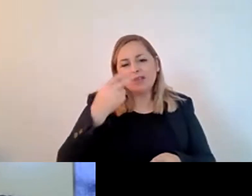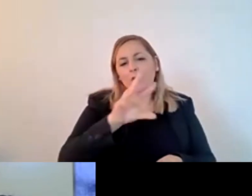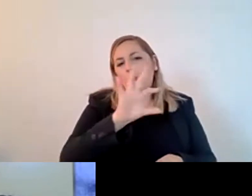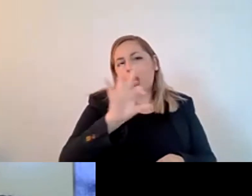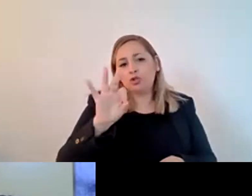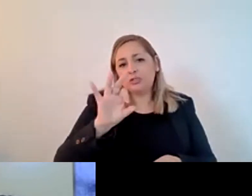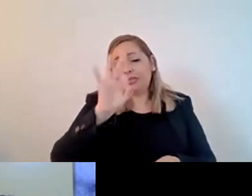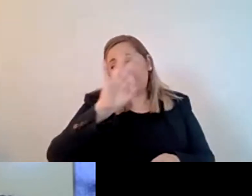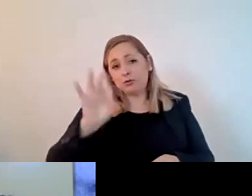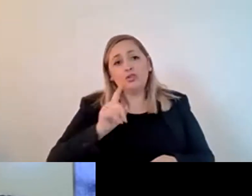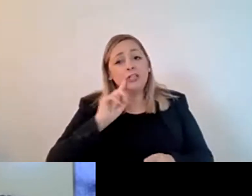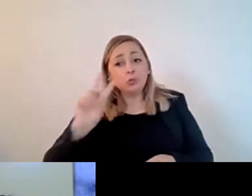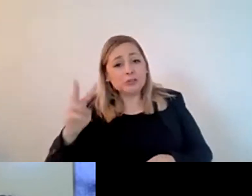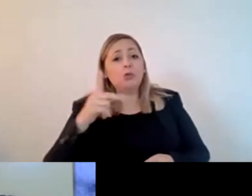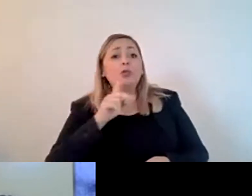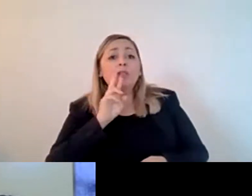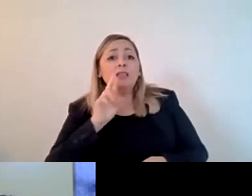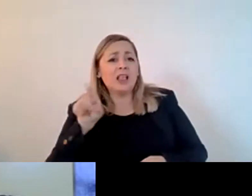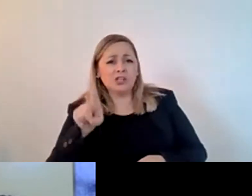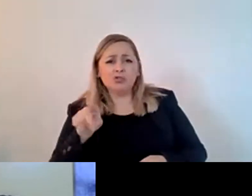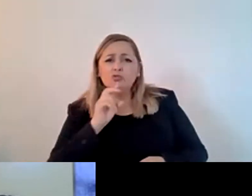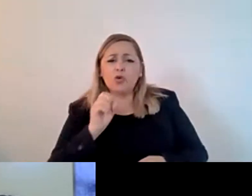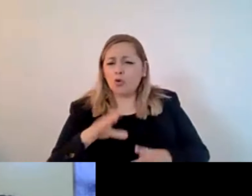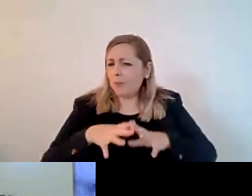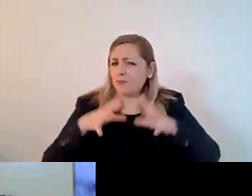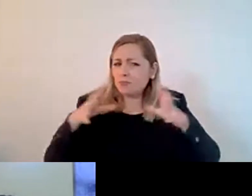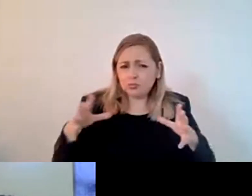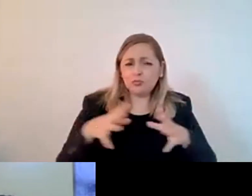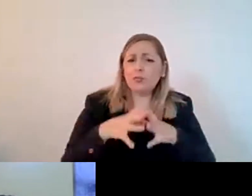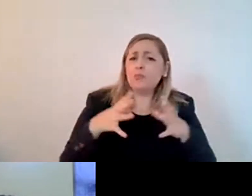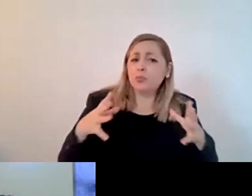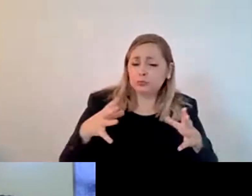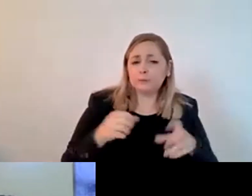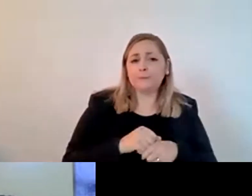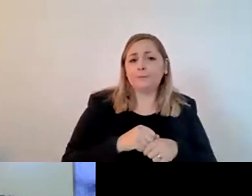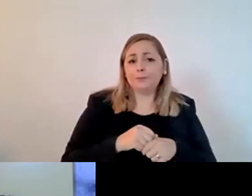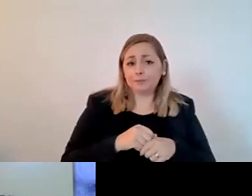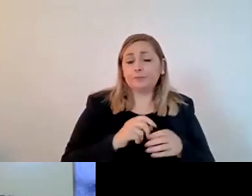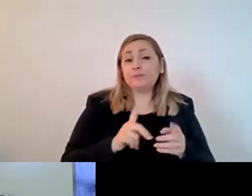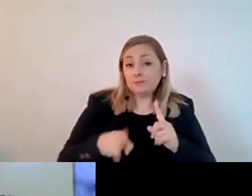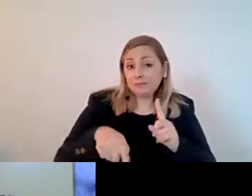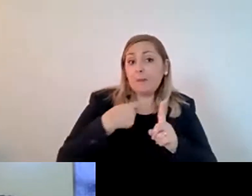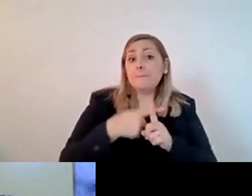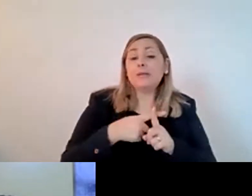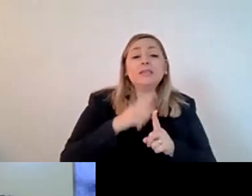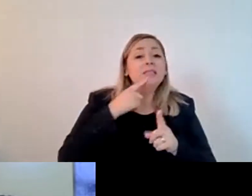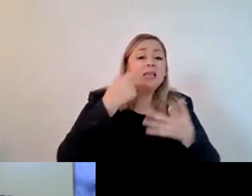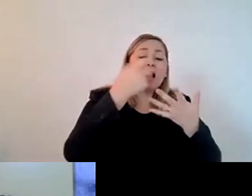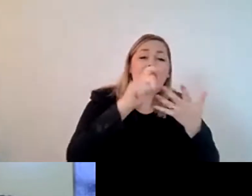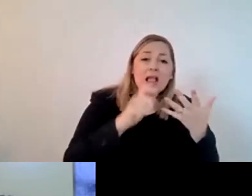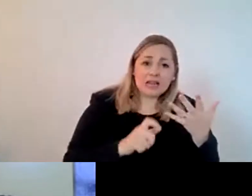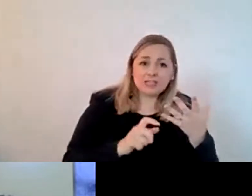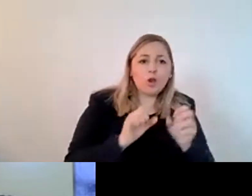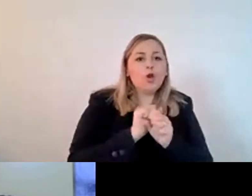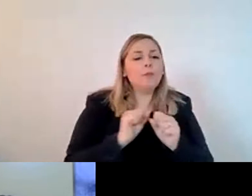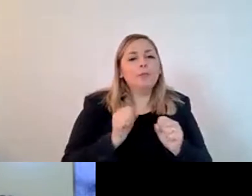80% tiene un segundo trastorno. Eso es mucho, pero muchísimo. Y además tiene características en que no